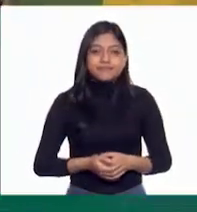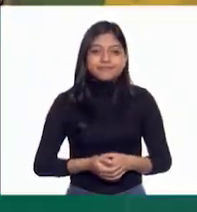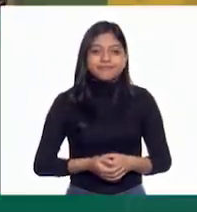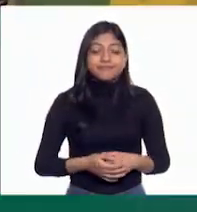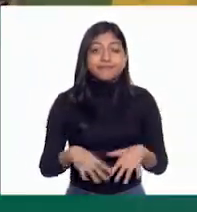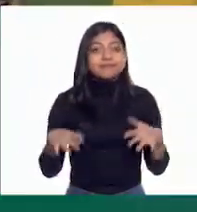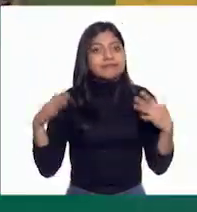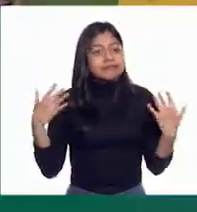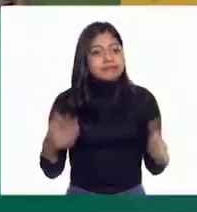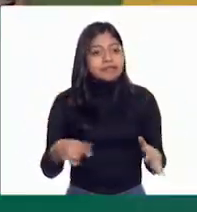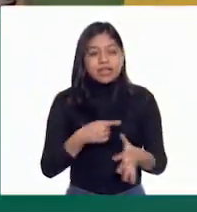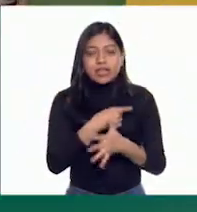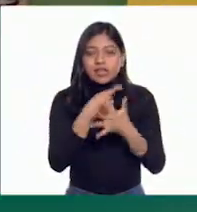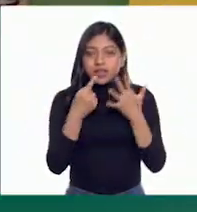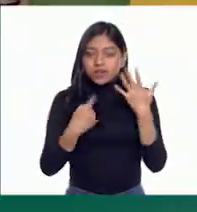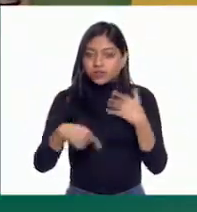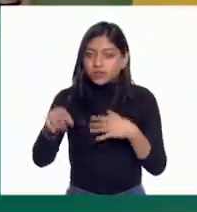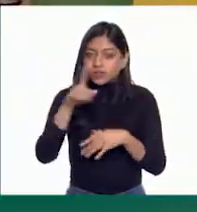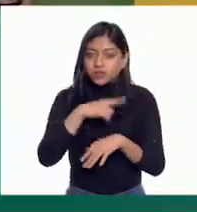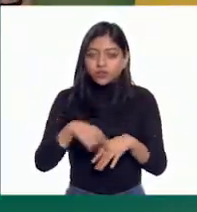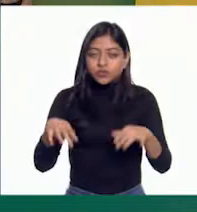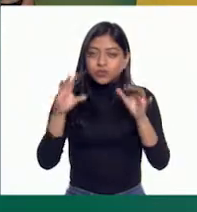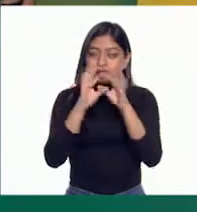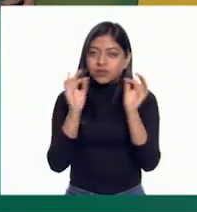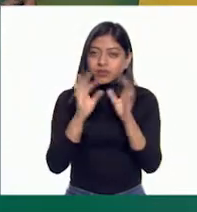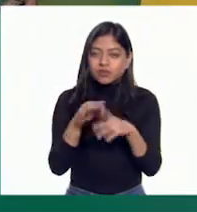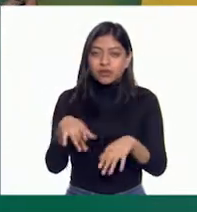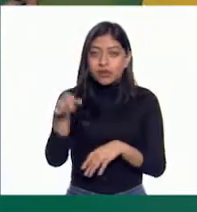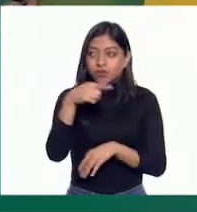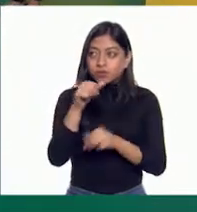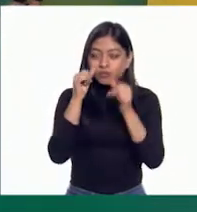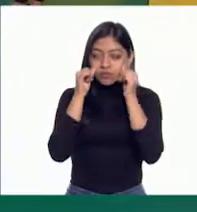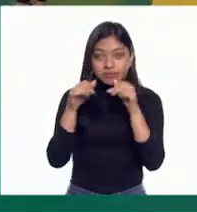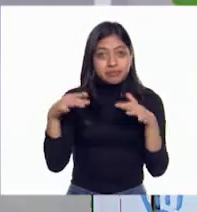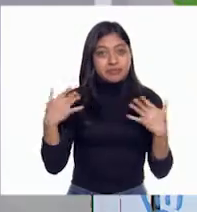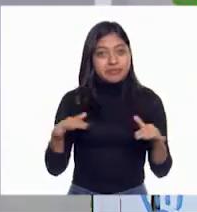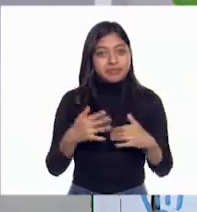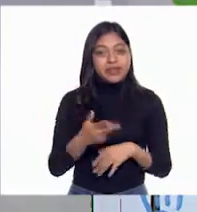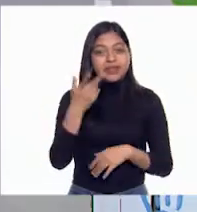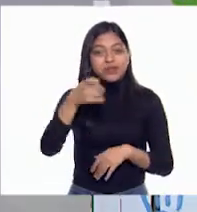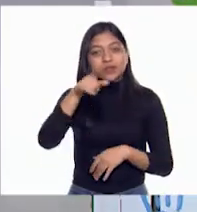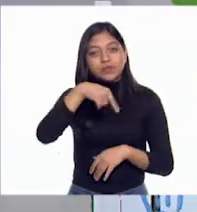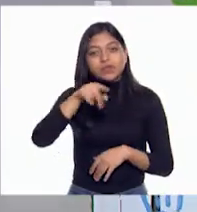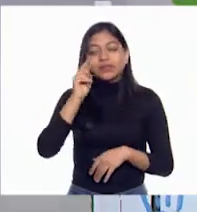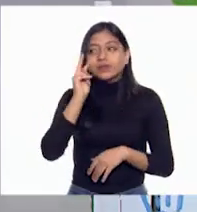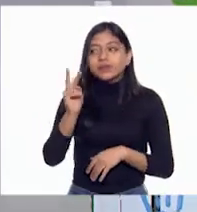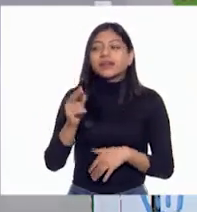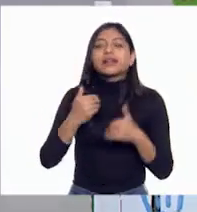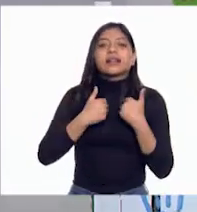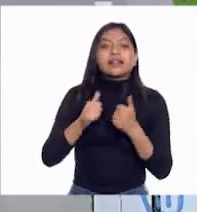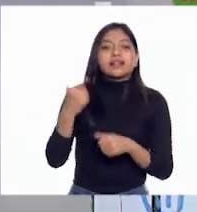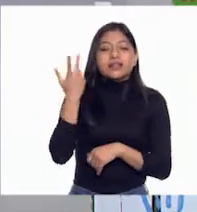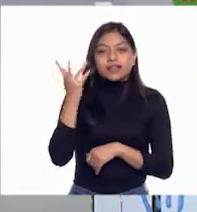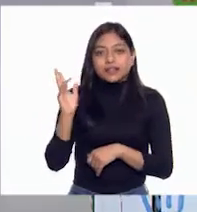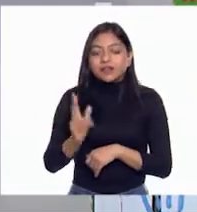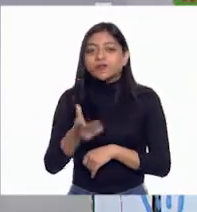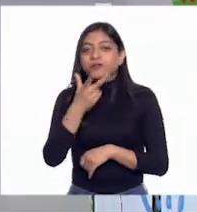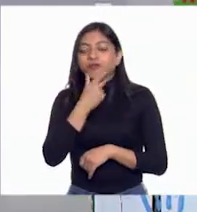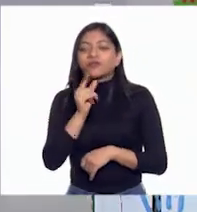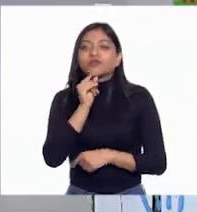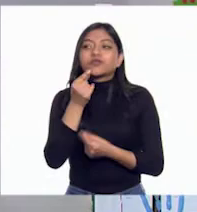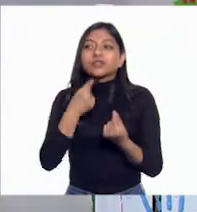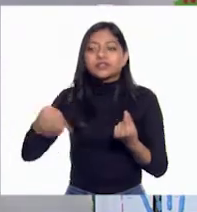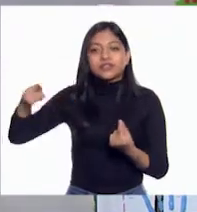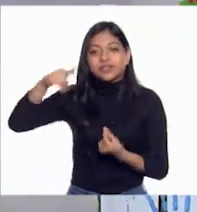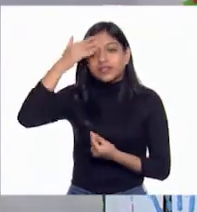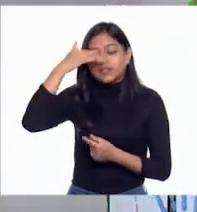¡Ay, qué bueno que escuchamos sus ideas! Porque así nos damos cuenta de que ellas y ellos saben muy bien la